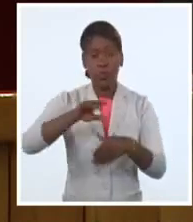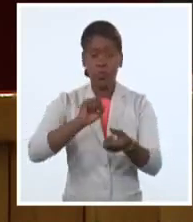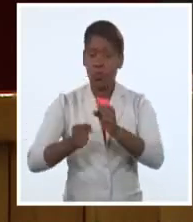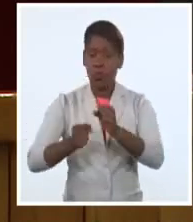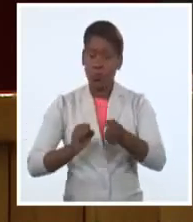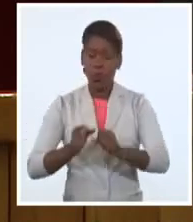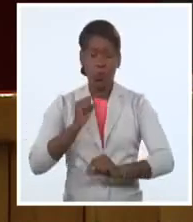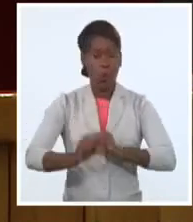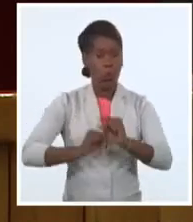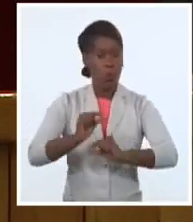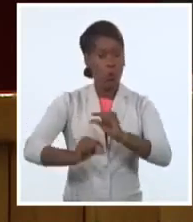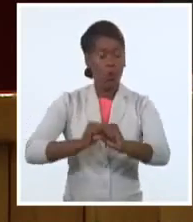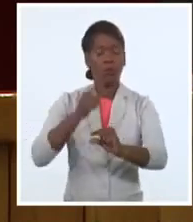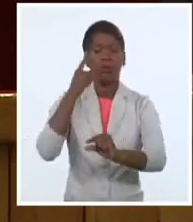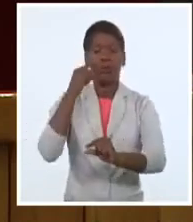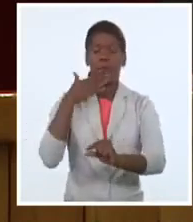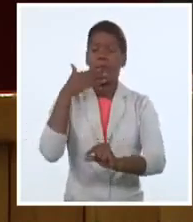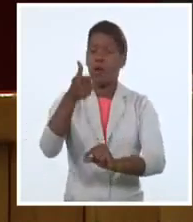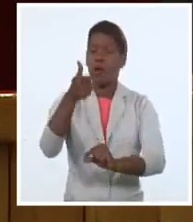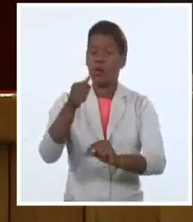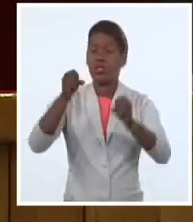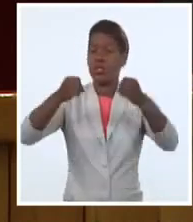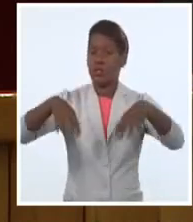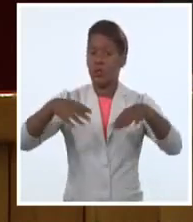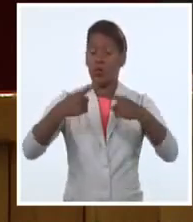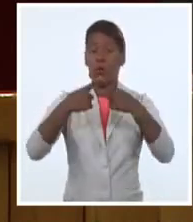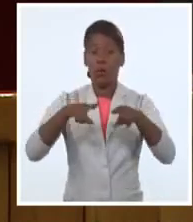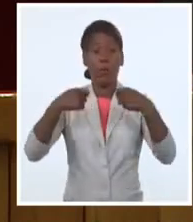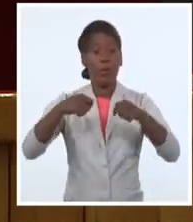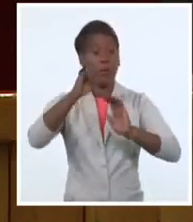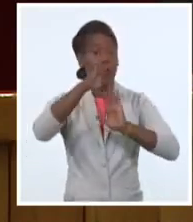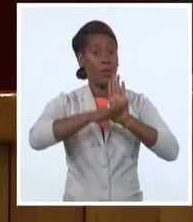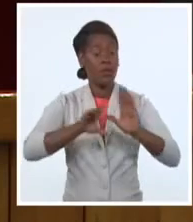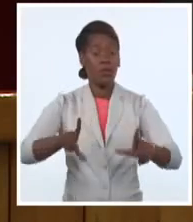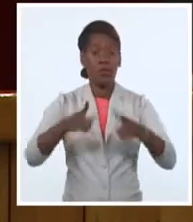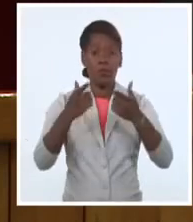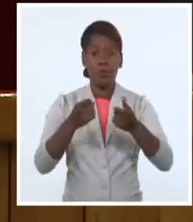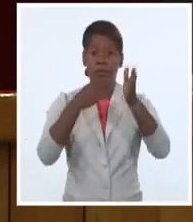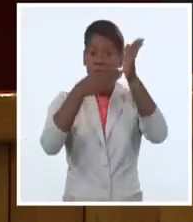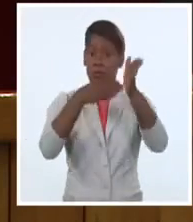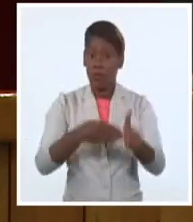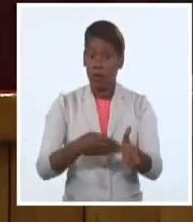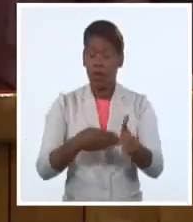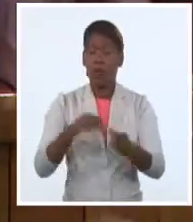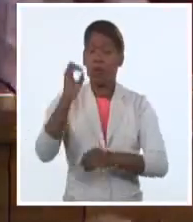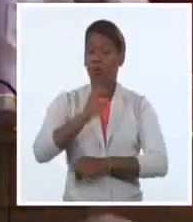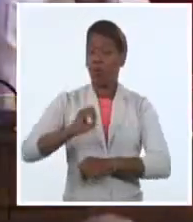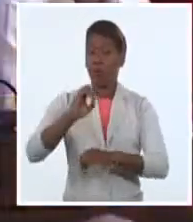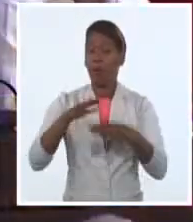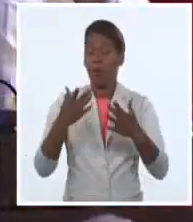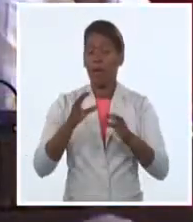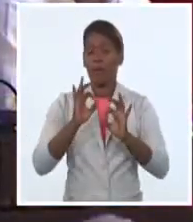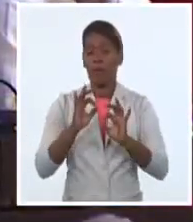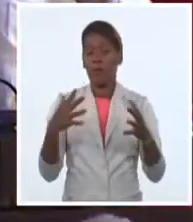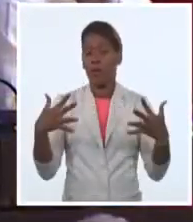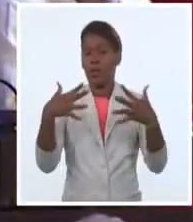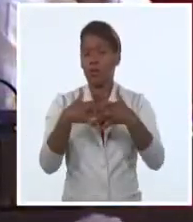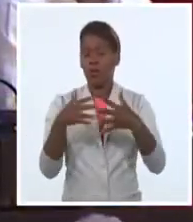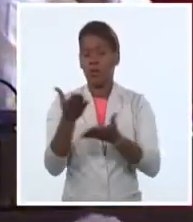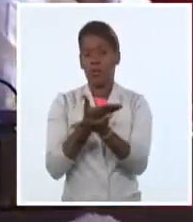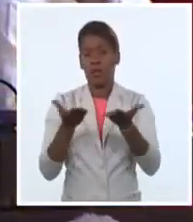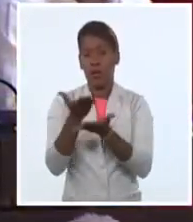social, a lo cual deberán contribuir las medidas aprobadas para dotar de mayor autonomía a la empresa estatal socialista y